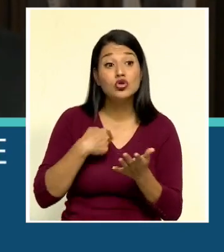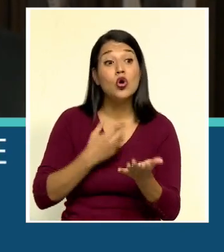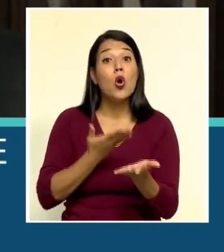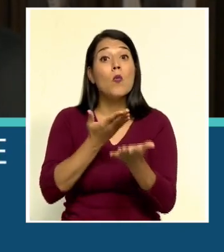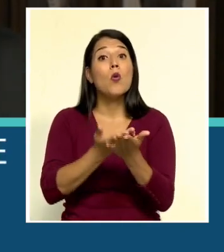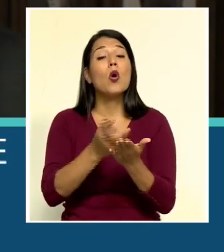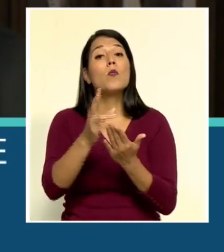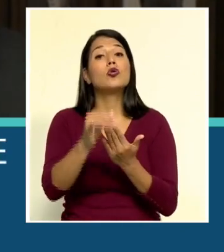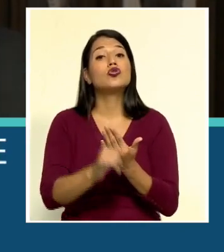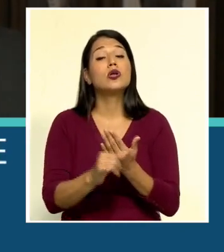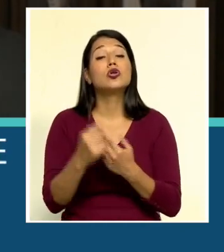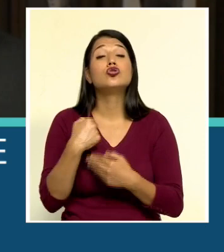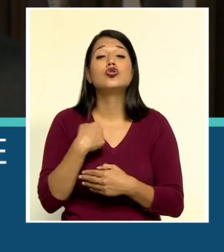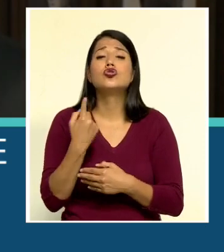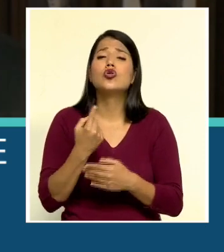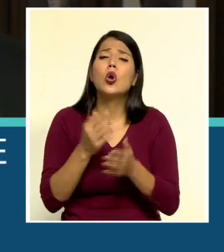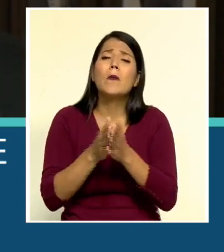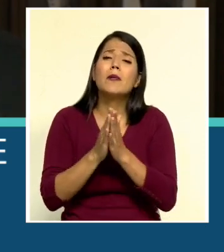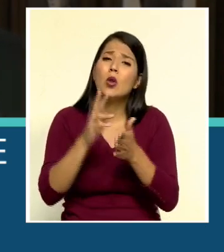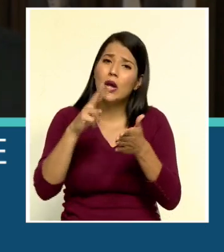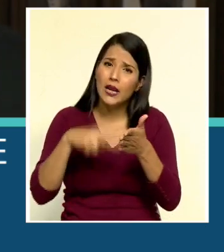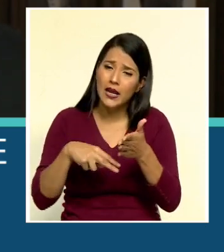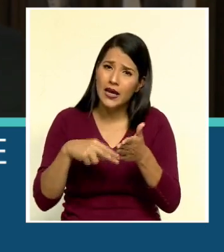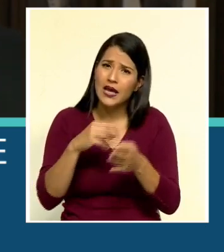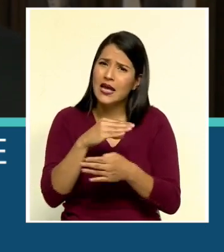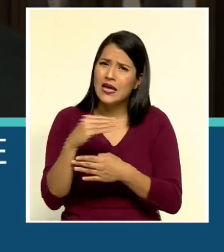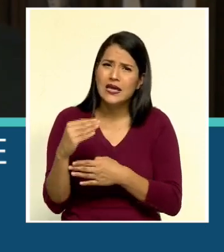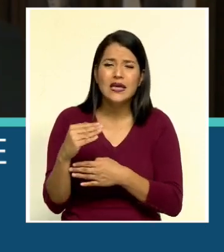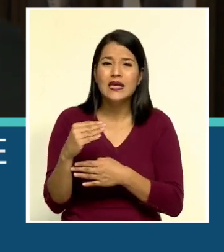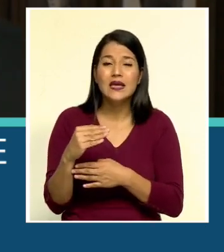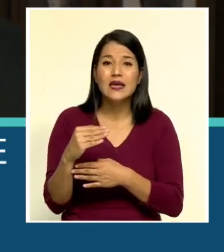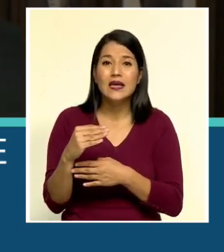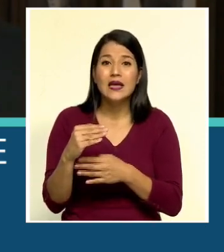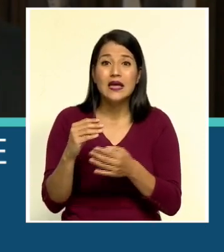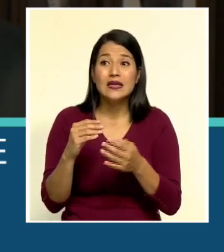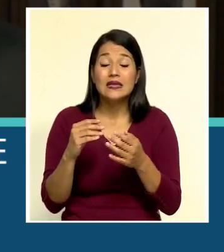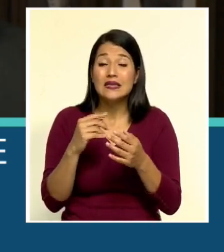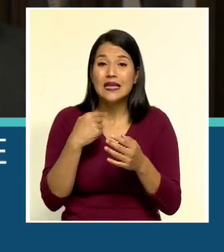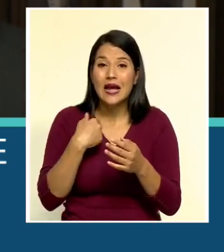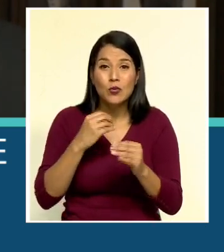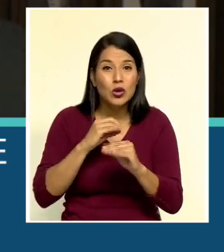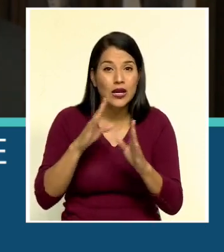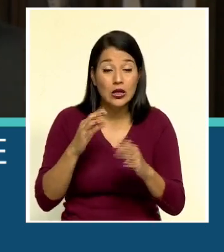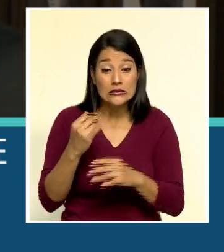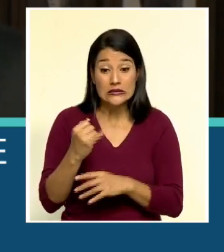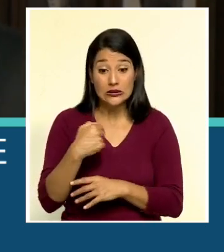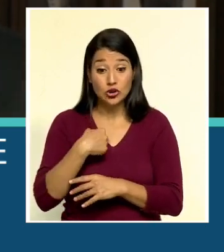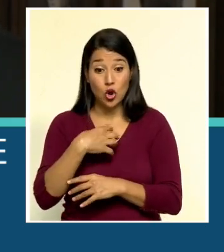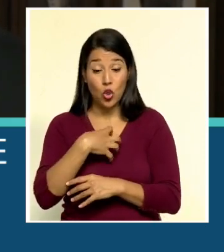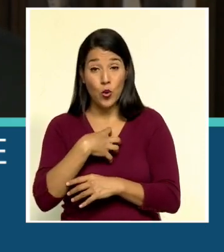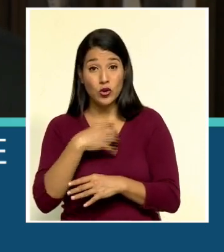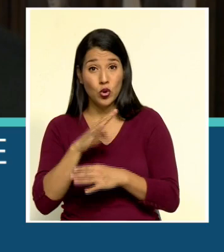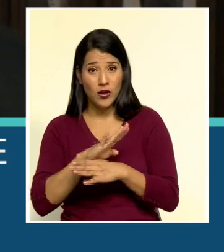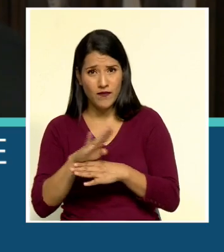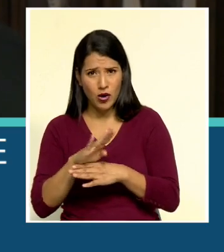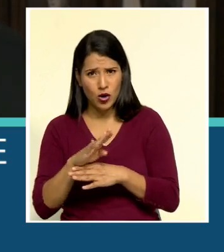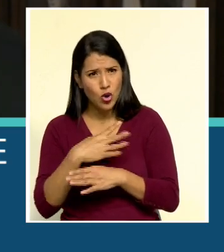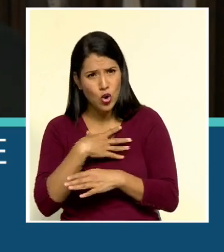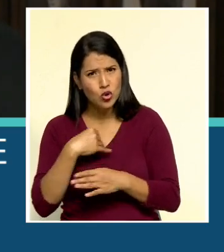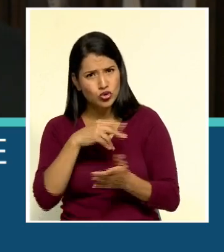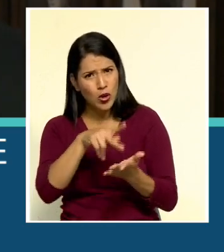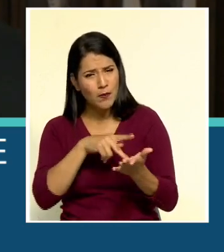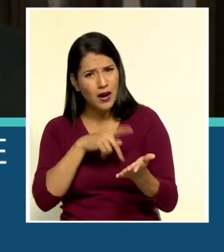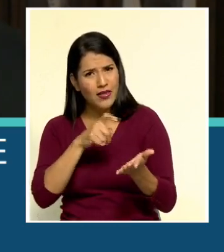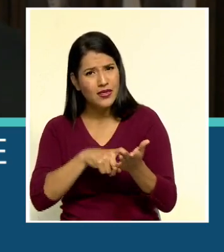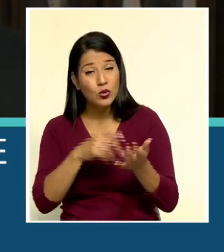en el tapete, lo único que pido es que se lea y desmitifiquémoslo de una vez. Si usted fuera banquero o yo fuera banquero, ¿nos gusta que nos paguen la deuda